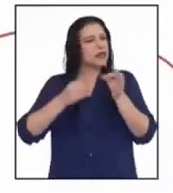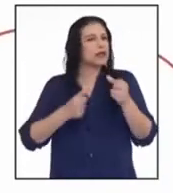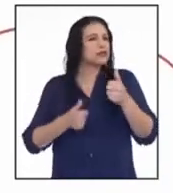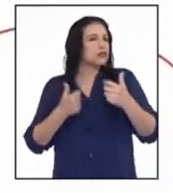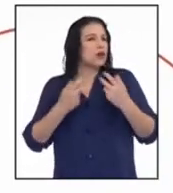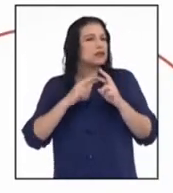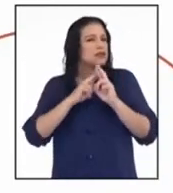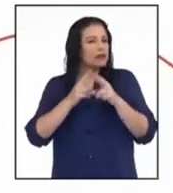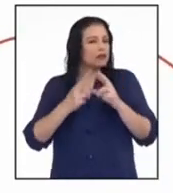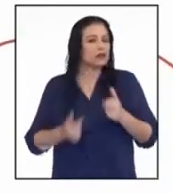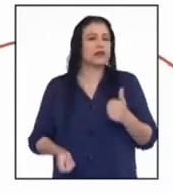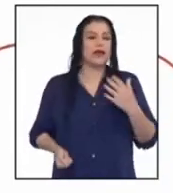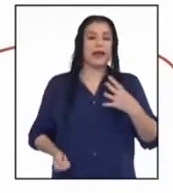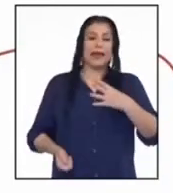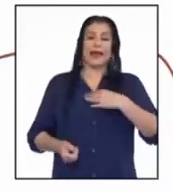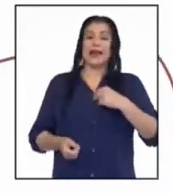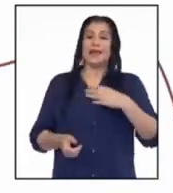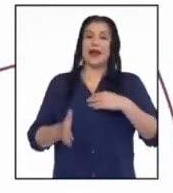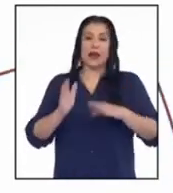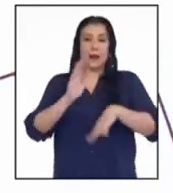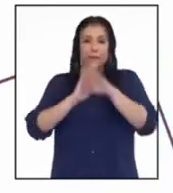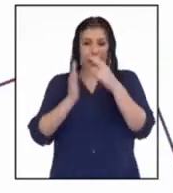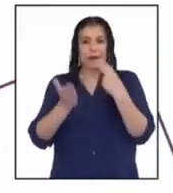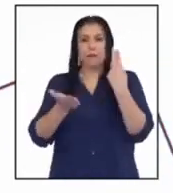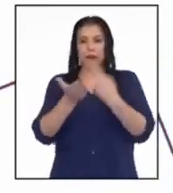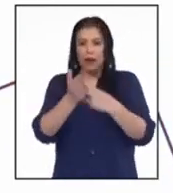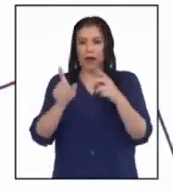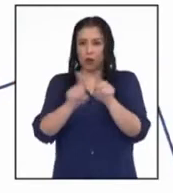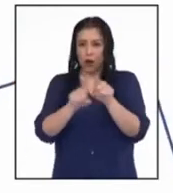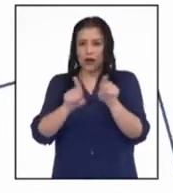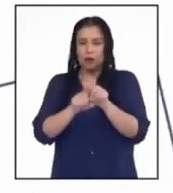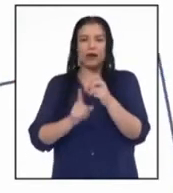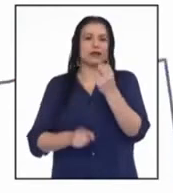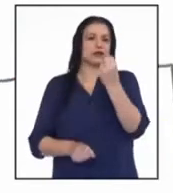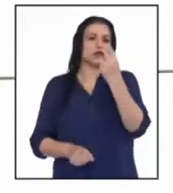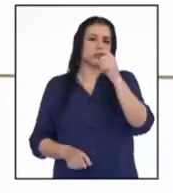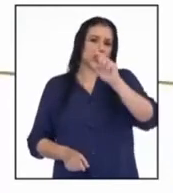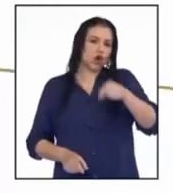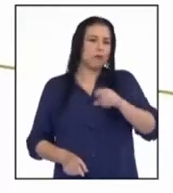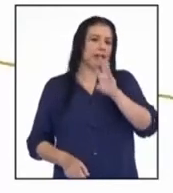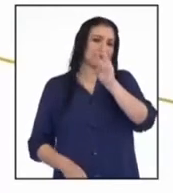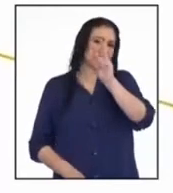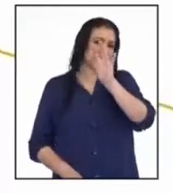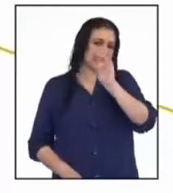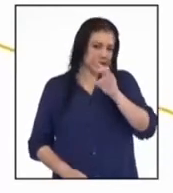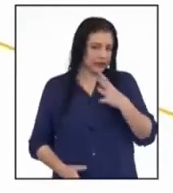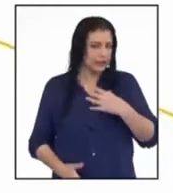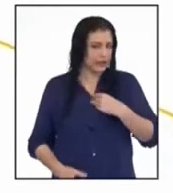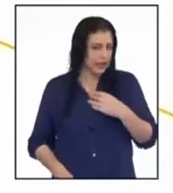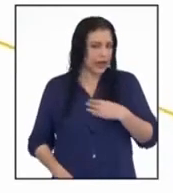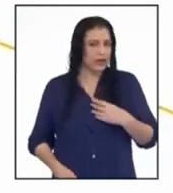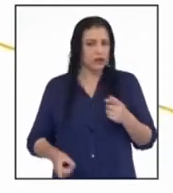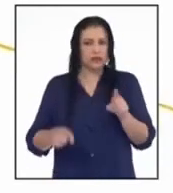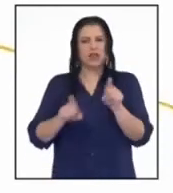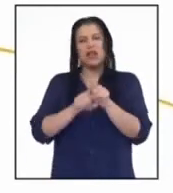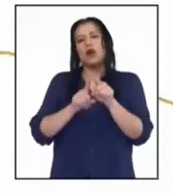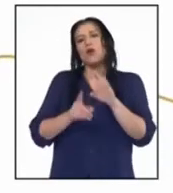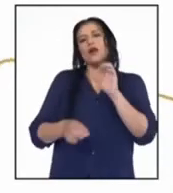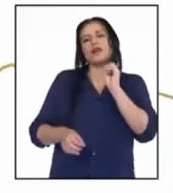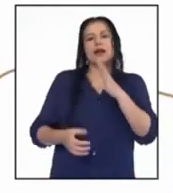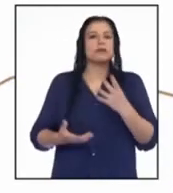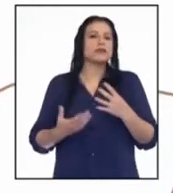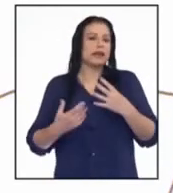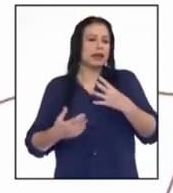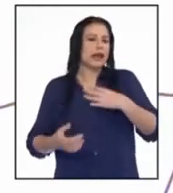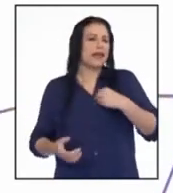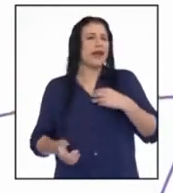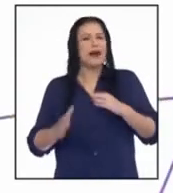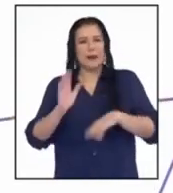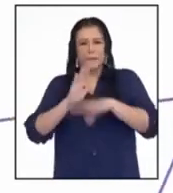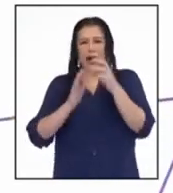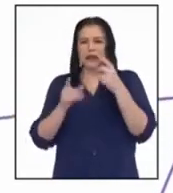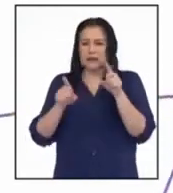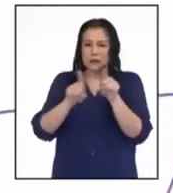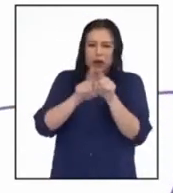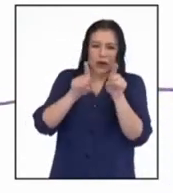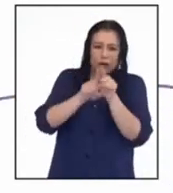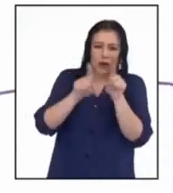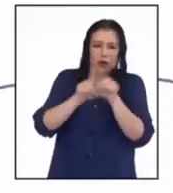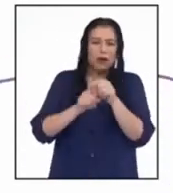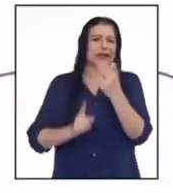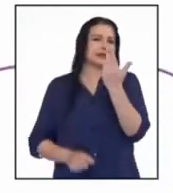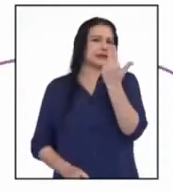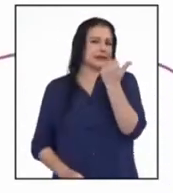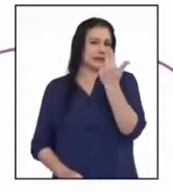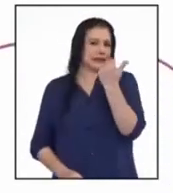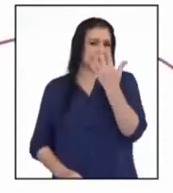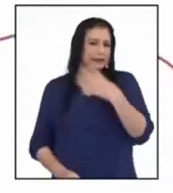dimos fue: la edad que más veces se repite es 12,67 años. Redondeando, diríamos que la edad que más veces se repite es